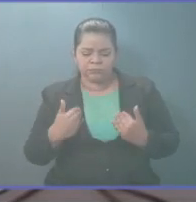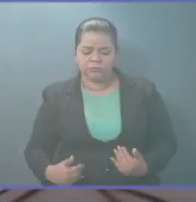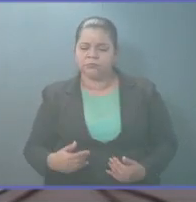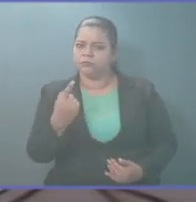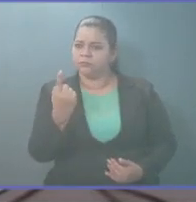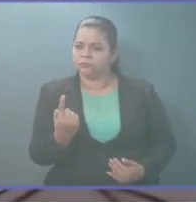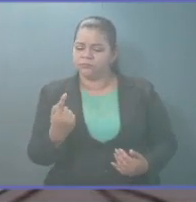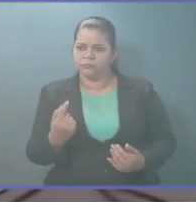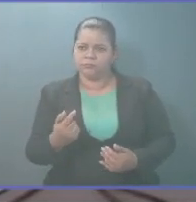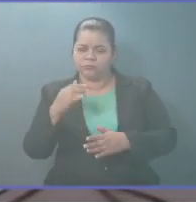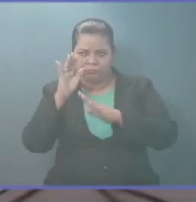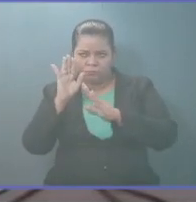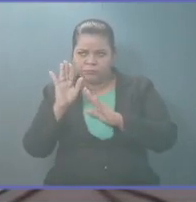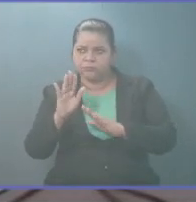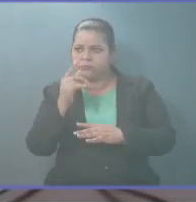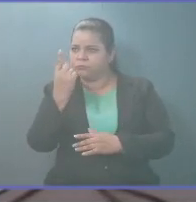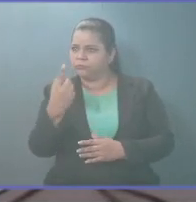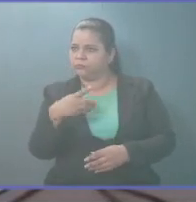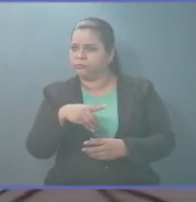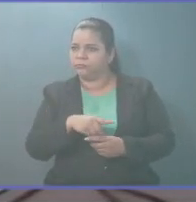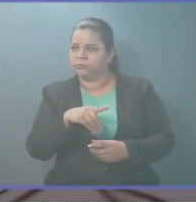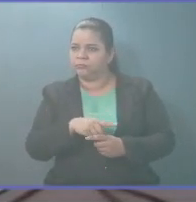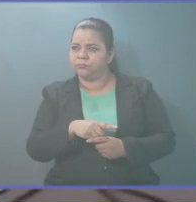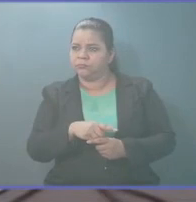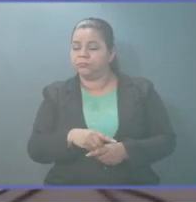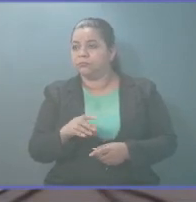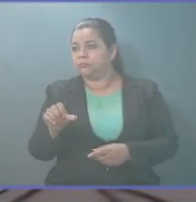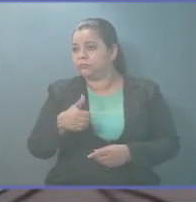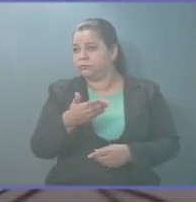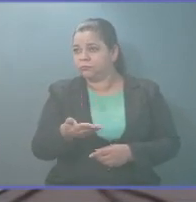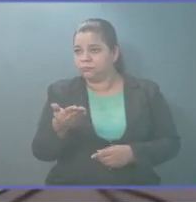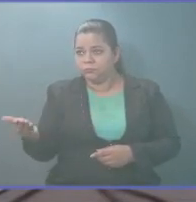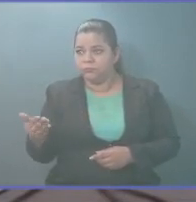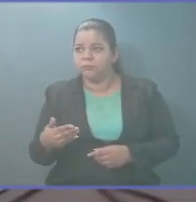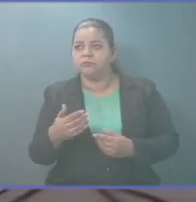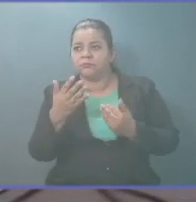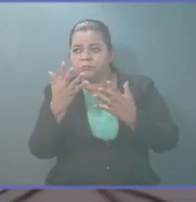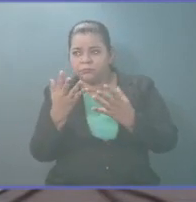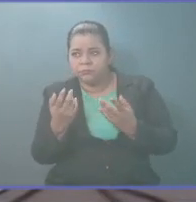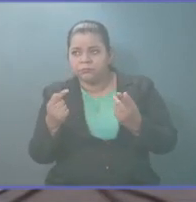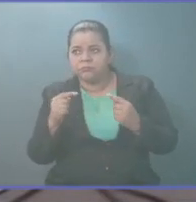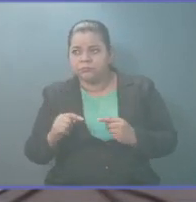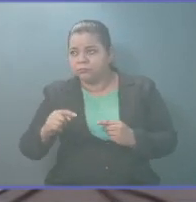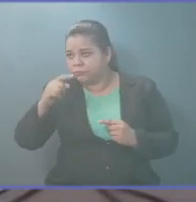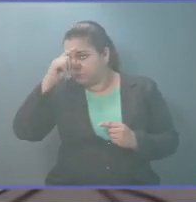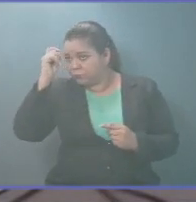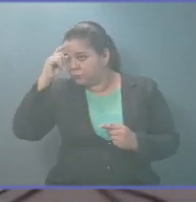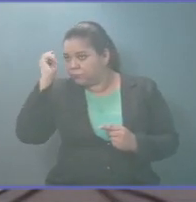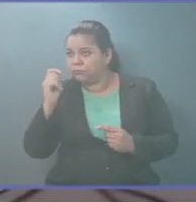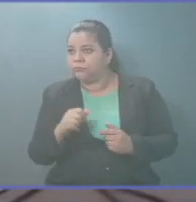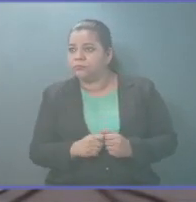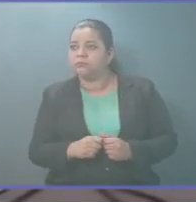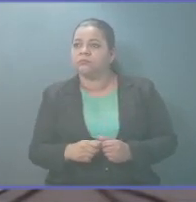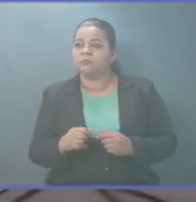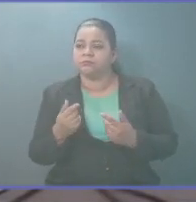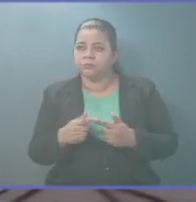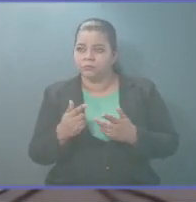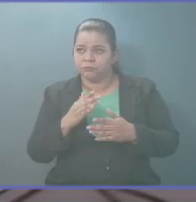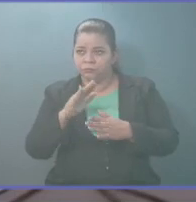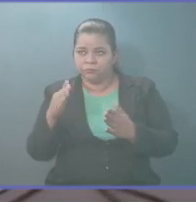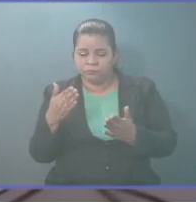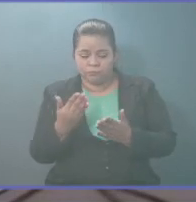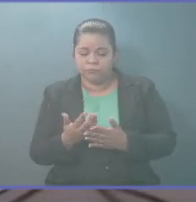civil, sí, tiene todo el sentido, y de las instituciones públicas, agregarle eso y aceptar la observación.